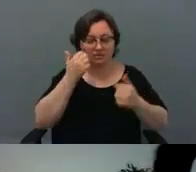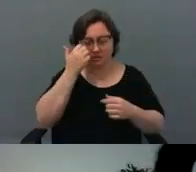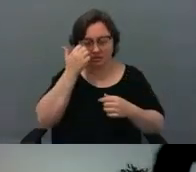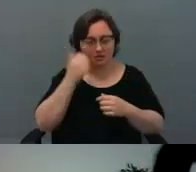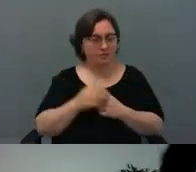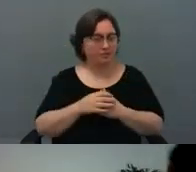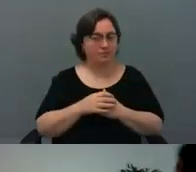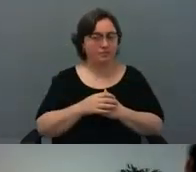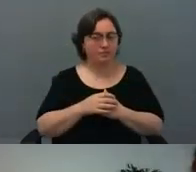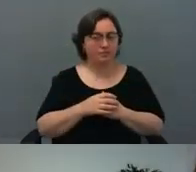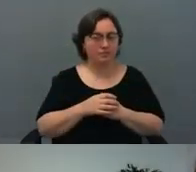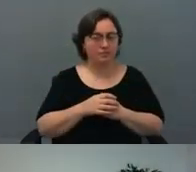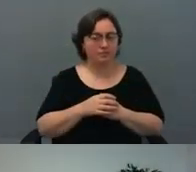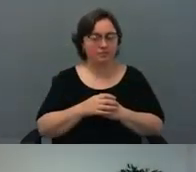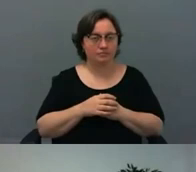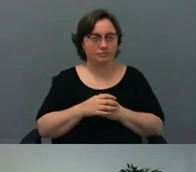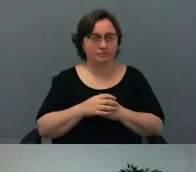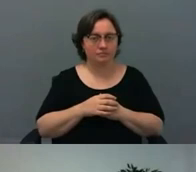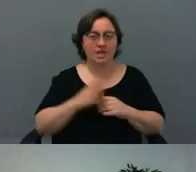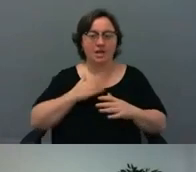mi propia casa.